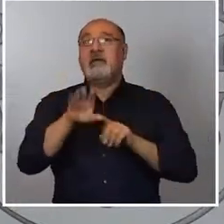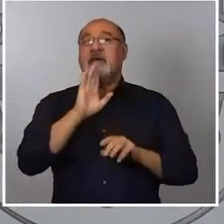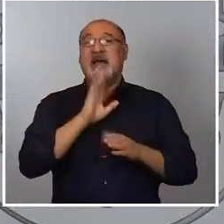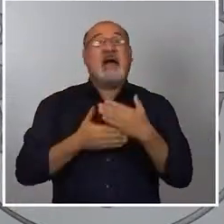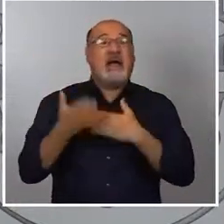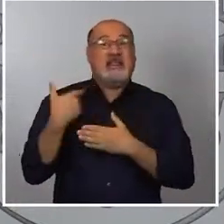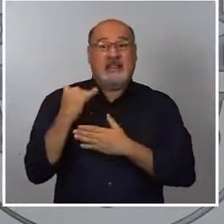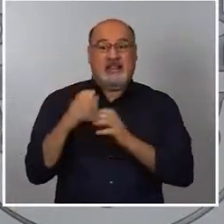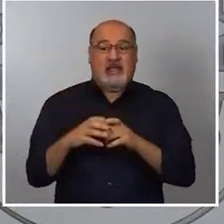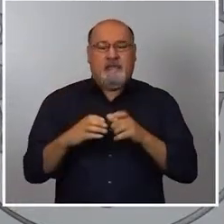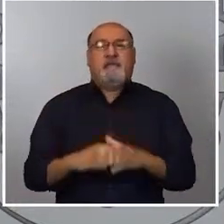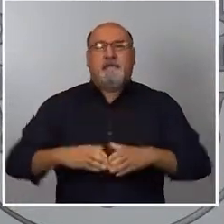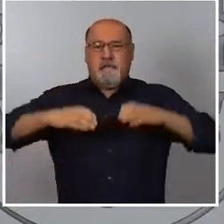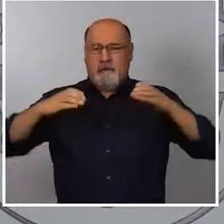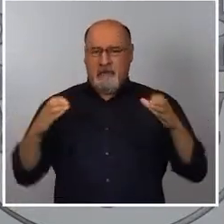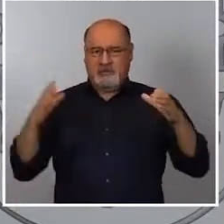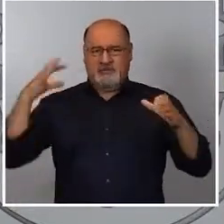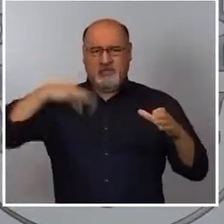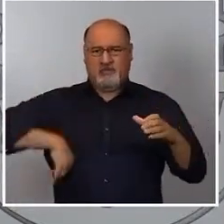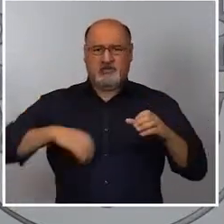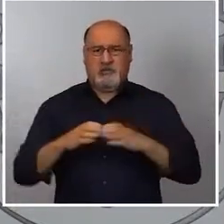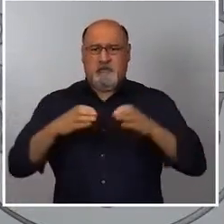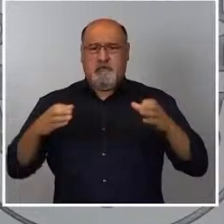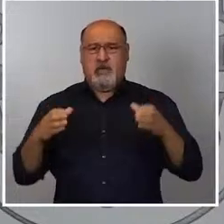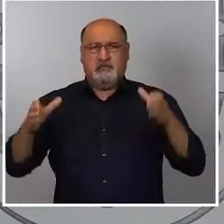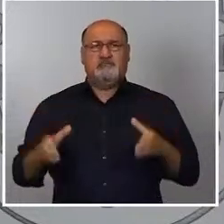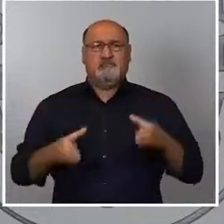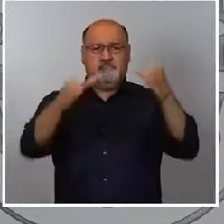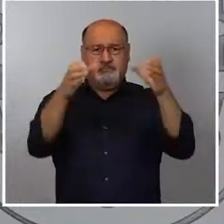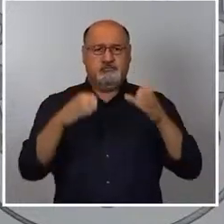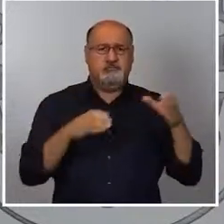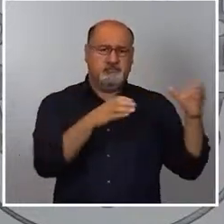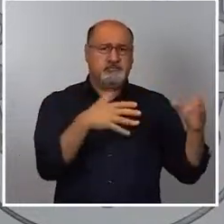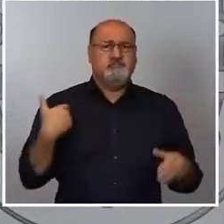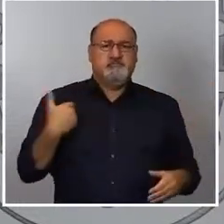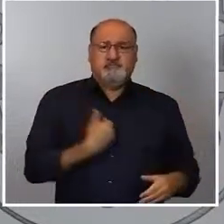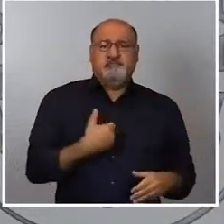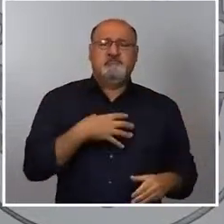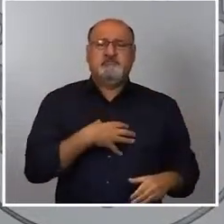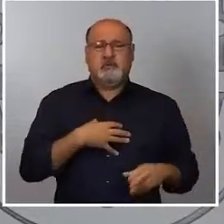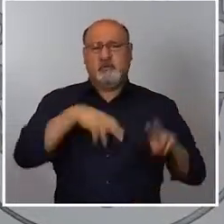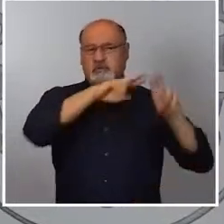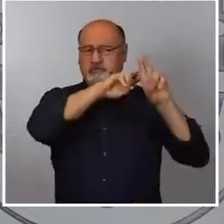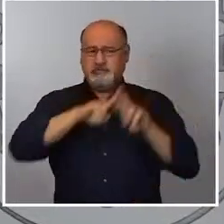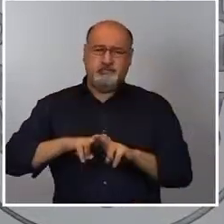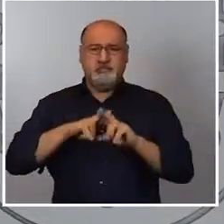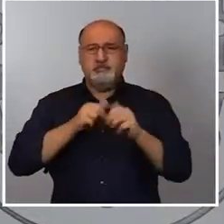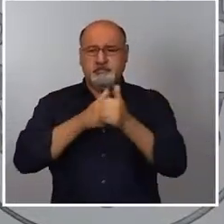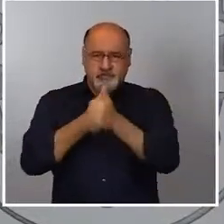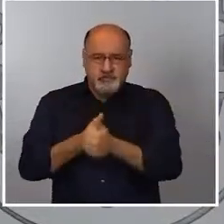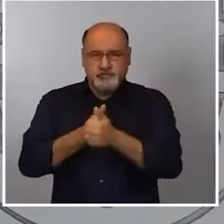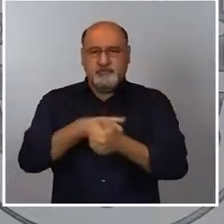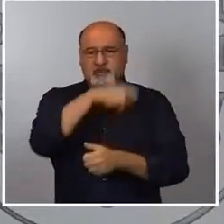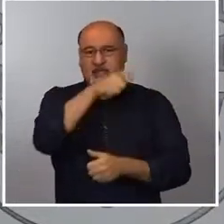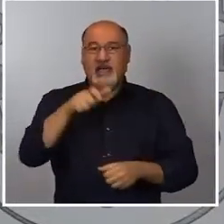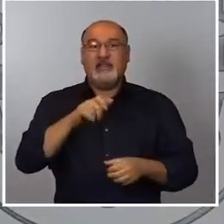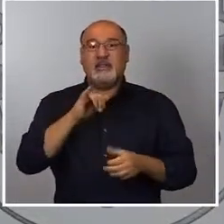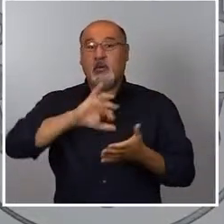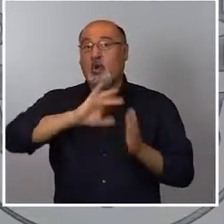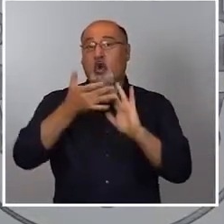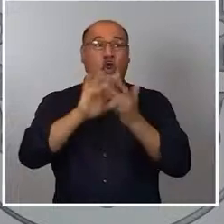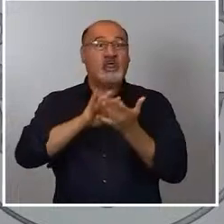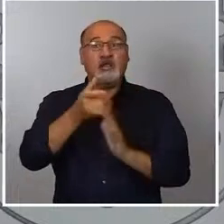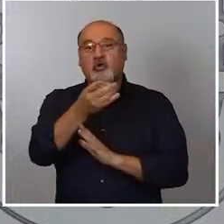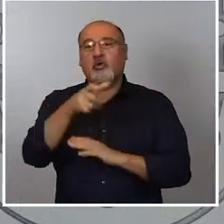rastreadores más para contribuir a esta tarea del del rastreo y por tanto la detección de aquellas personas que han estado en contacto